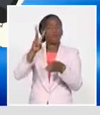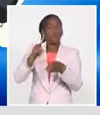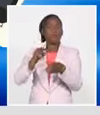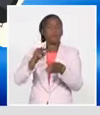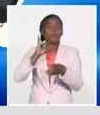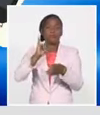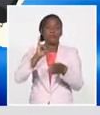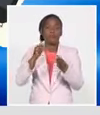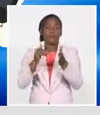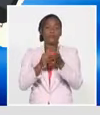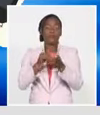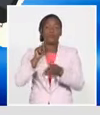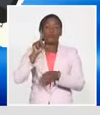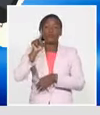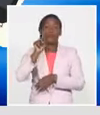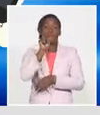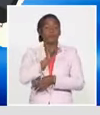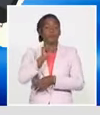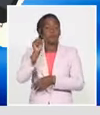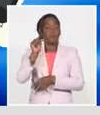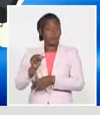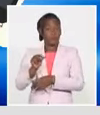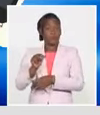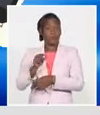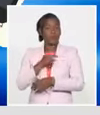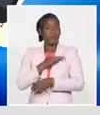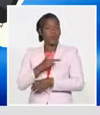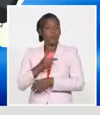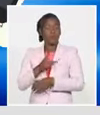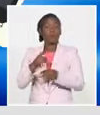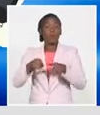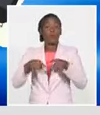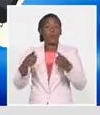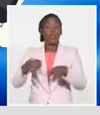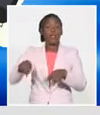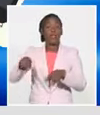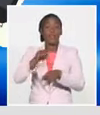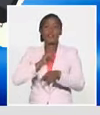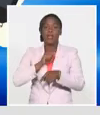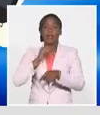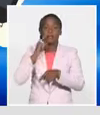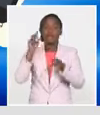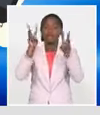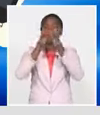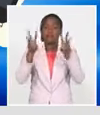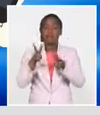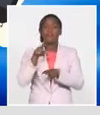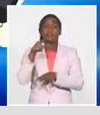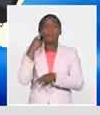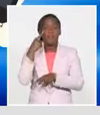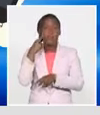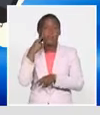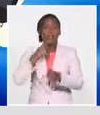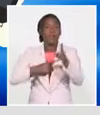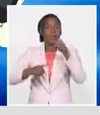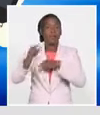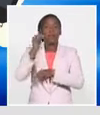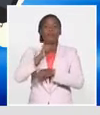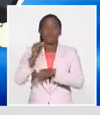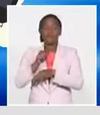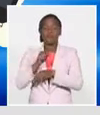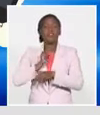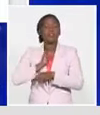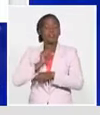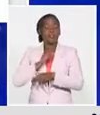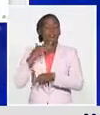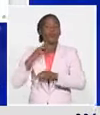En estos momentos he publicado incluso a través de las redes sociales, he puesto ya algunas imágenes. Este hospital se encuentra